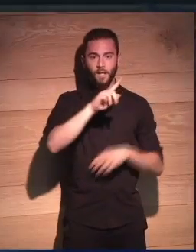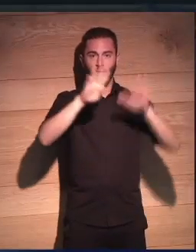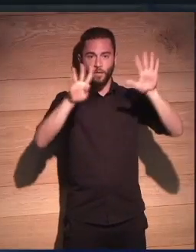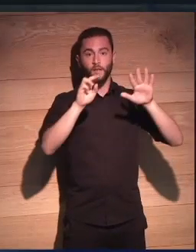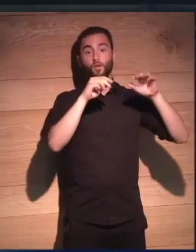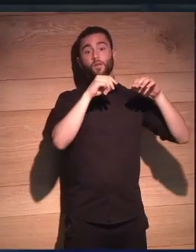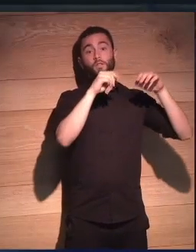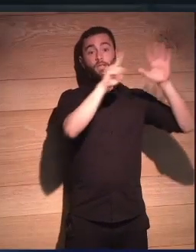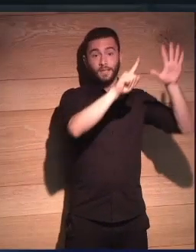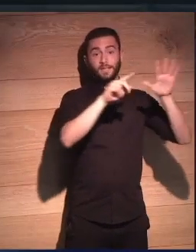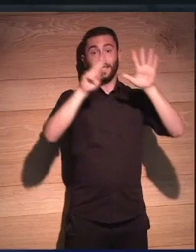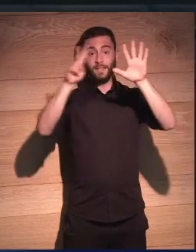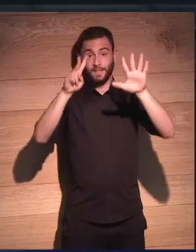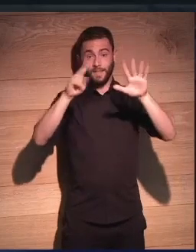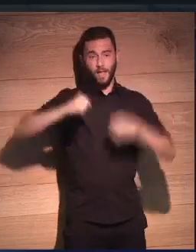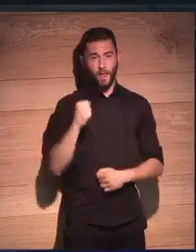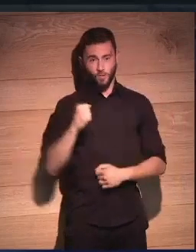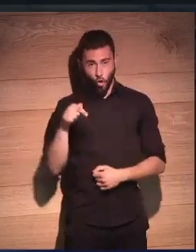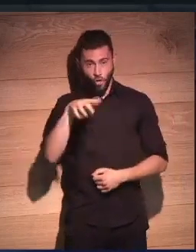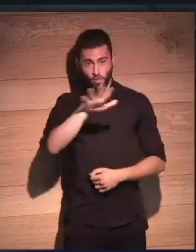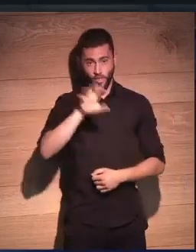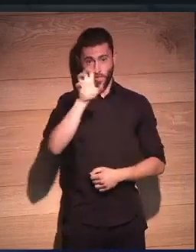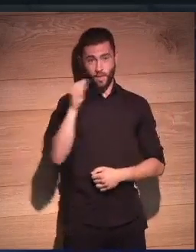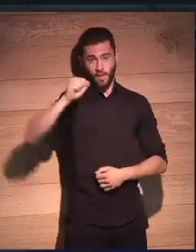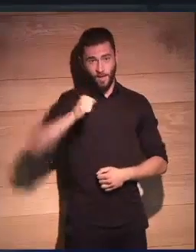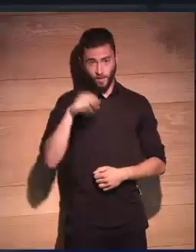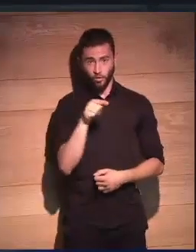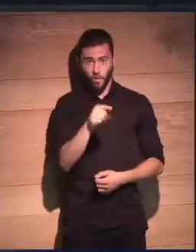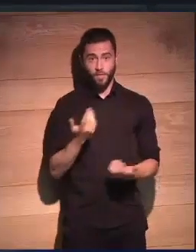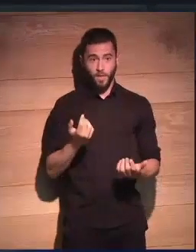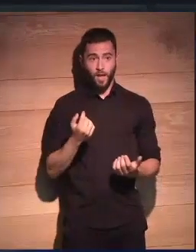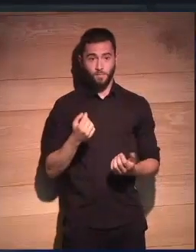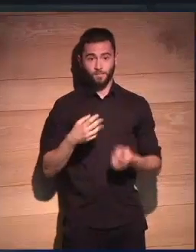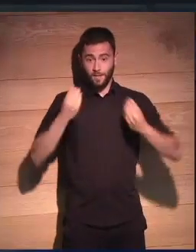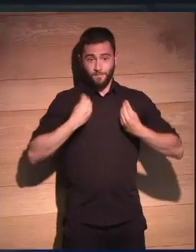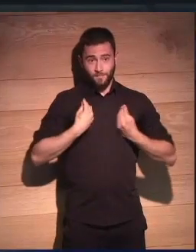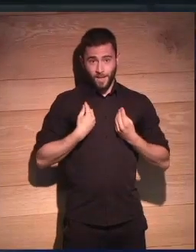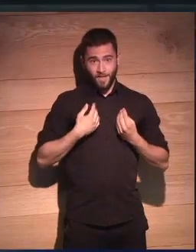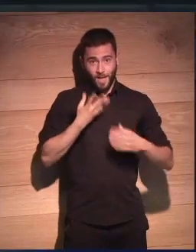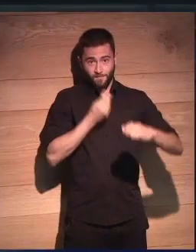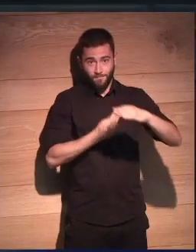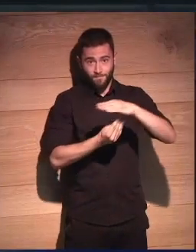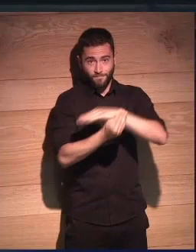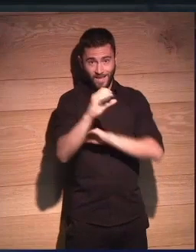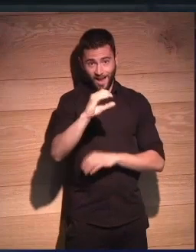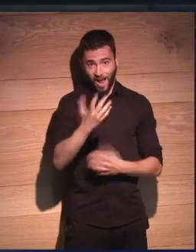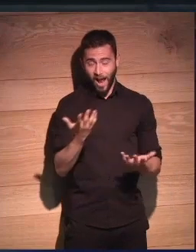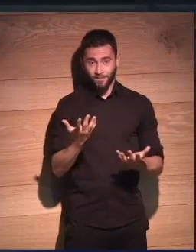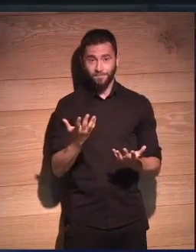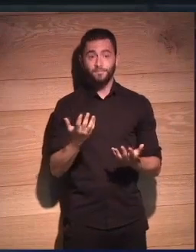1967, Escocia. Son dos hechos, parece, inamovibles en la biografía del nacimiento de Cal, pero como